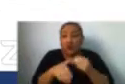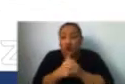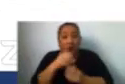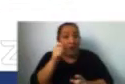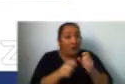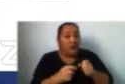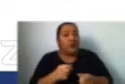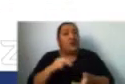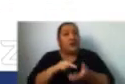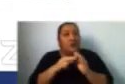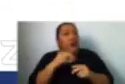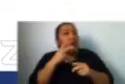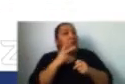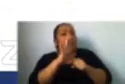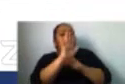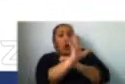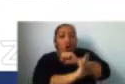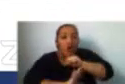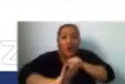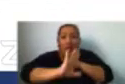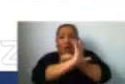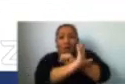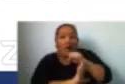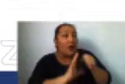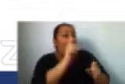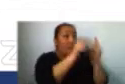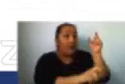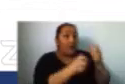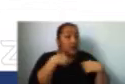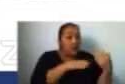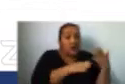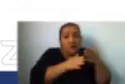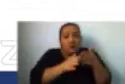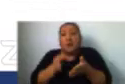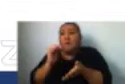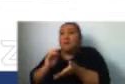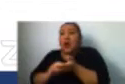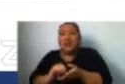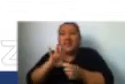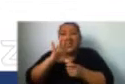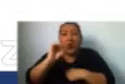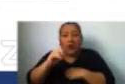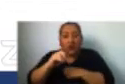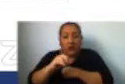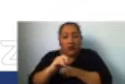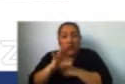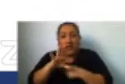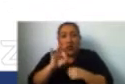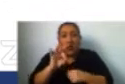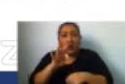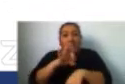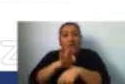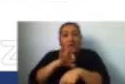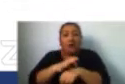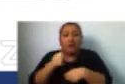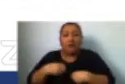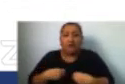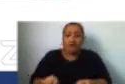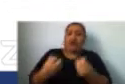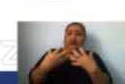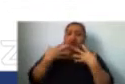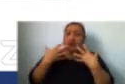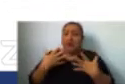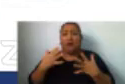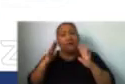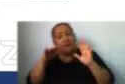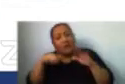esté debidamente protegido. Más aún, si ya son los 50 médicos que están contagiados,